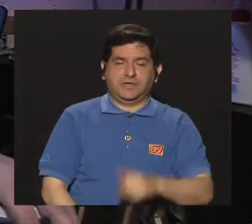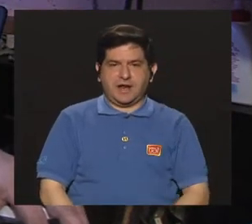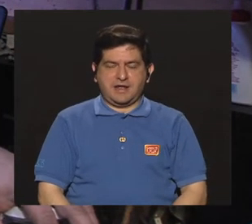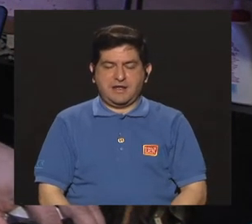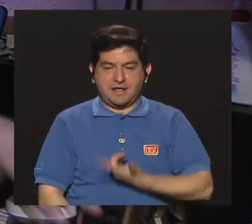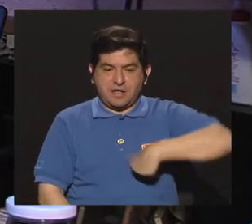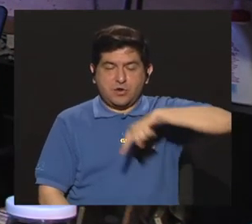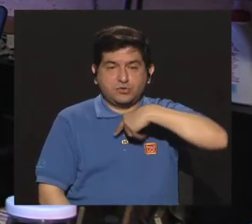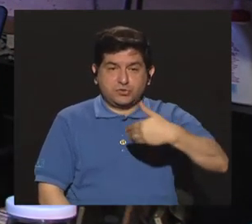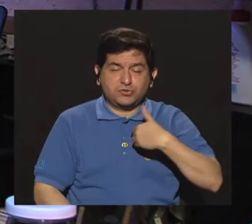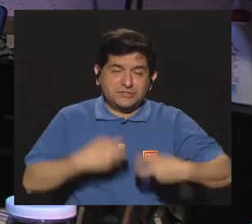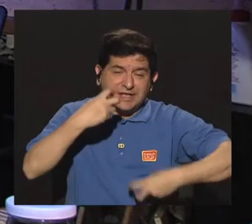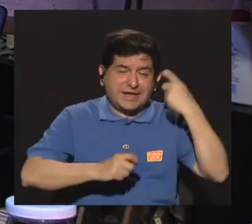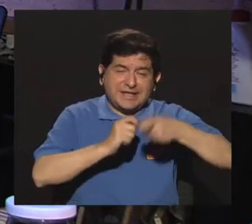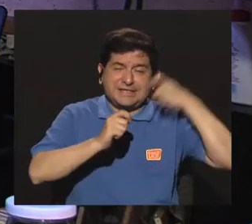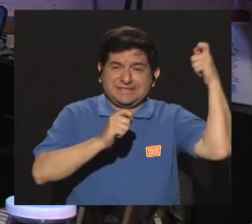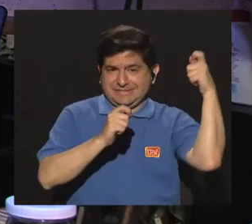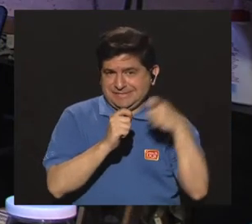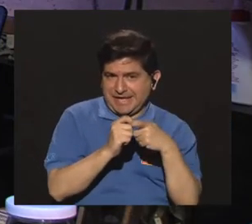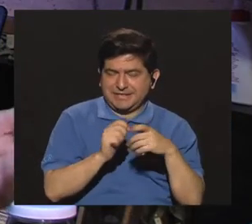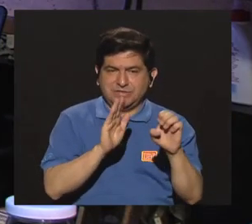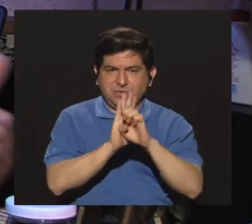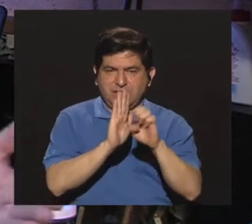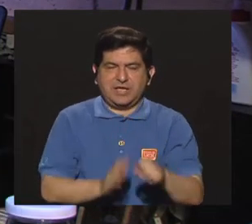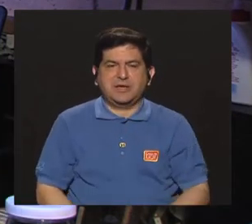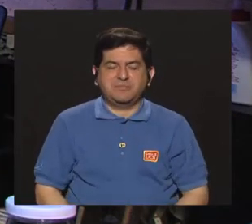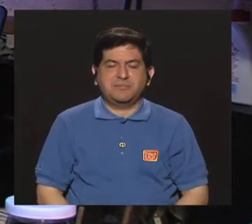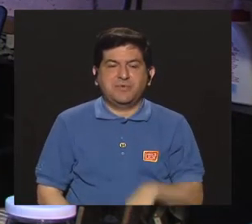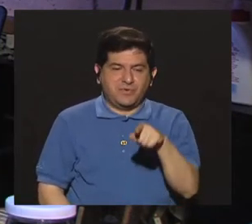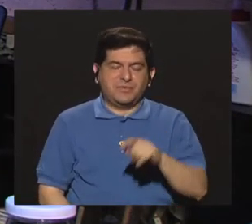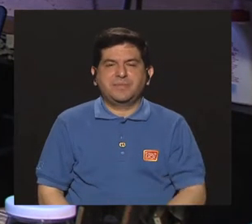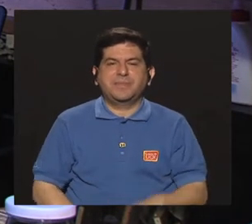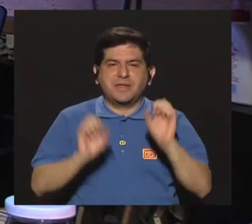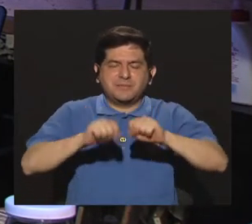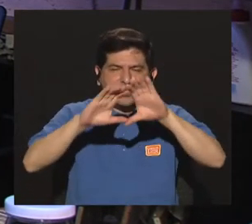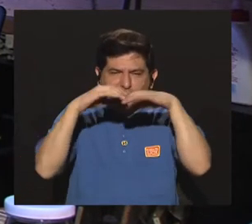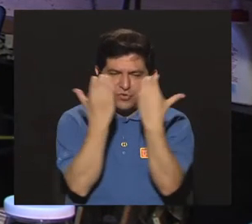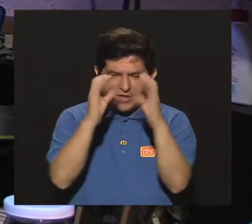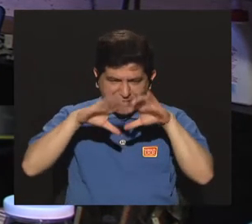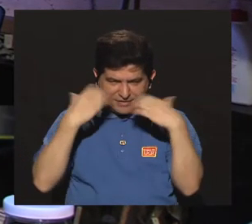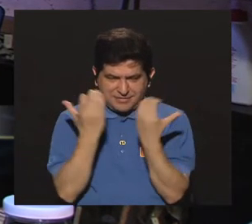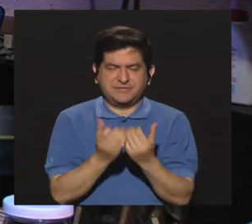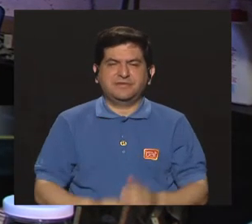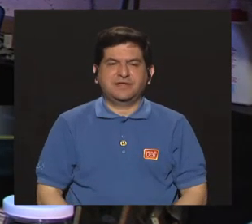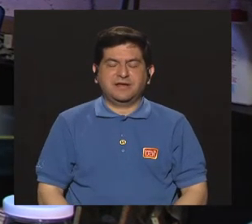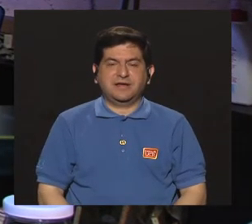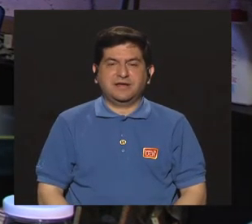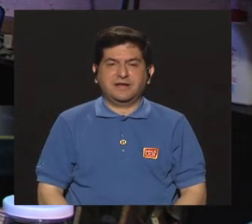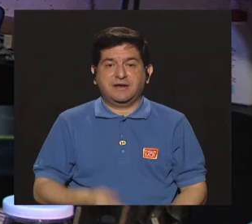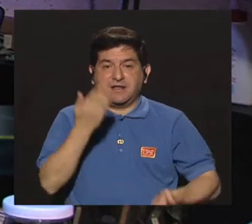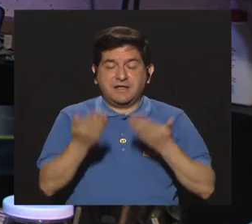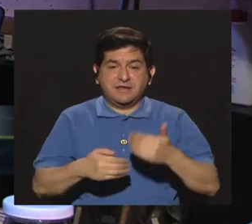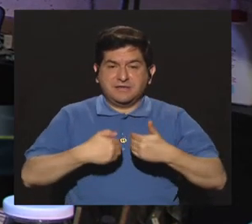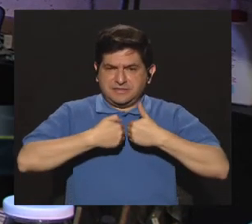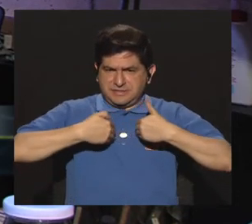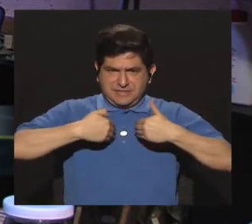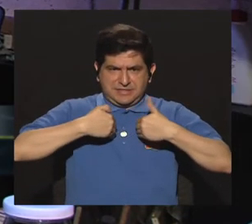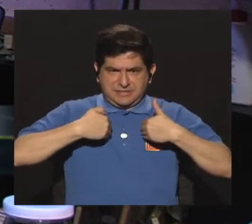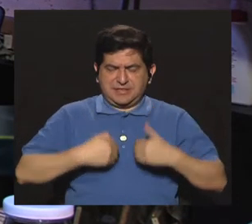cuando tenemos un problema específico por ejemplo problemas de taxonomía donde especies que sabemos que no son